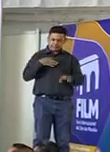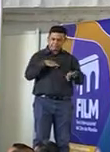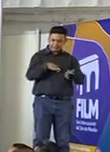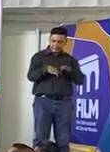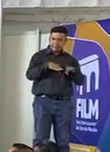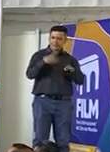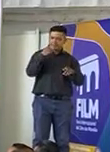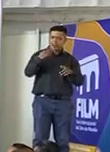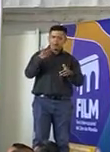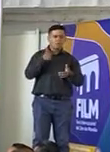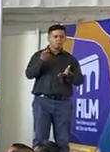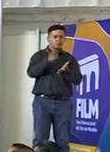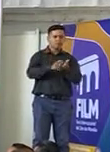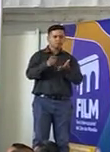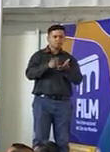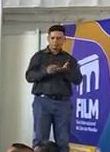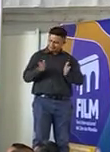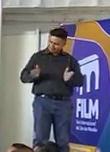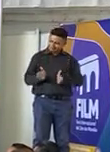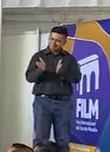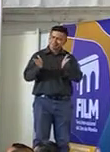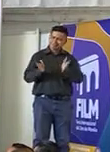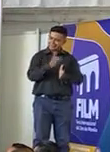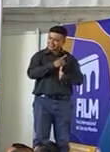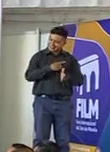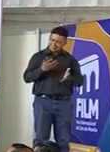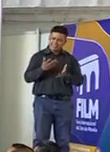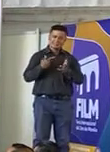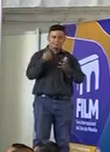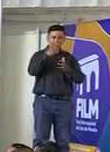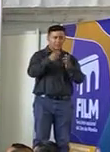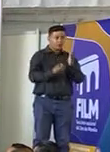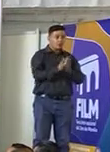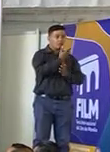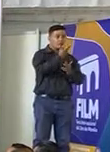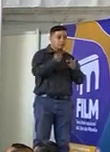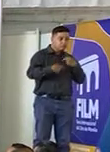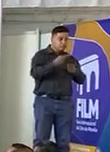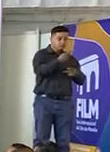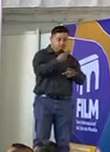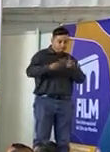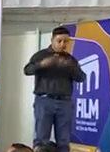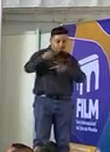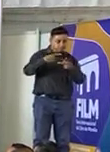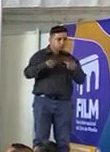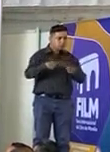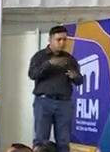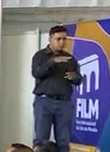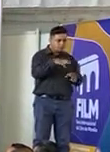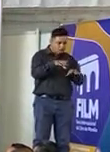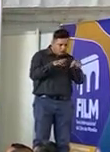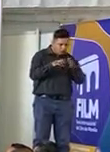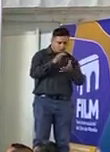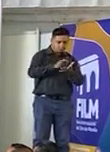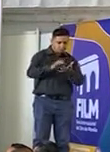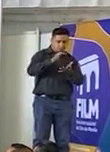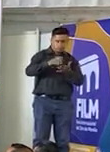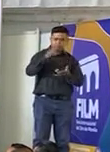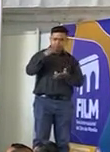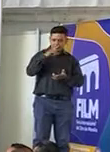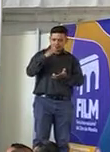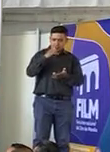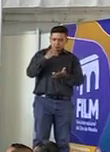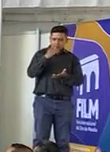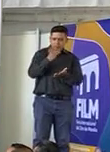creadores, tener también nuevos lectores para poder llegar a los jóvenes y a